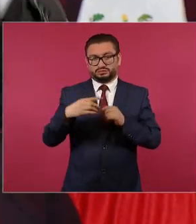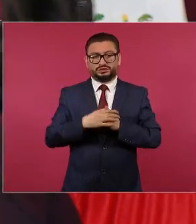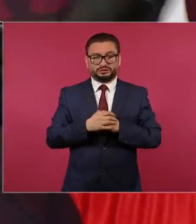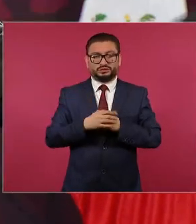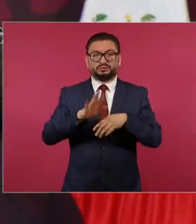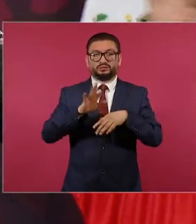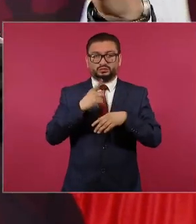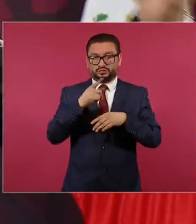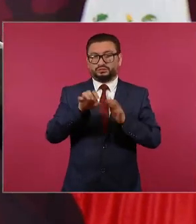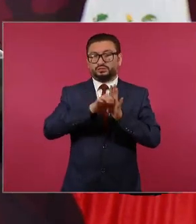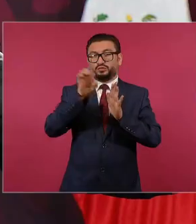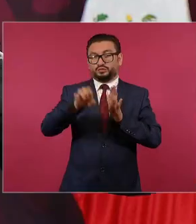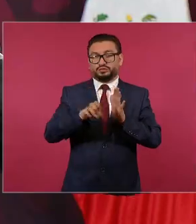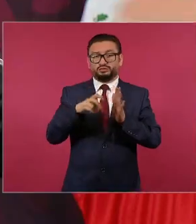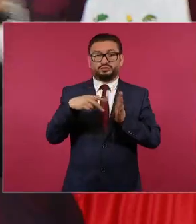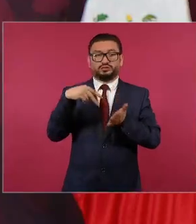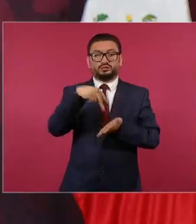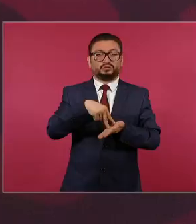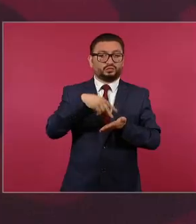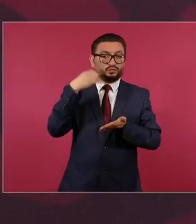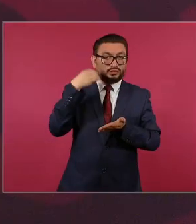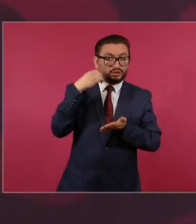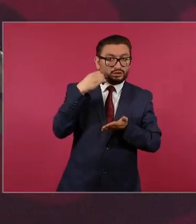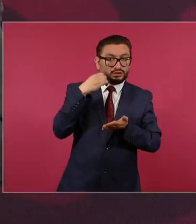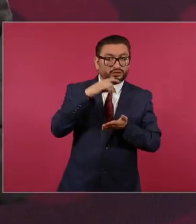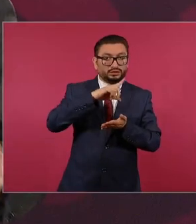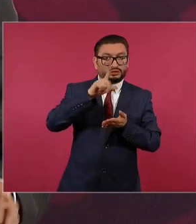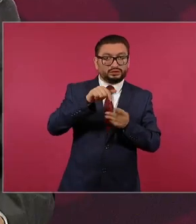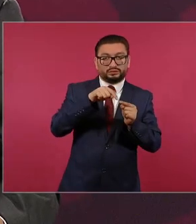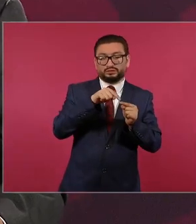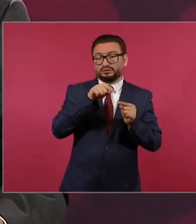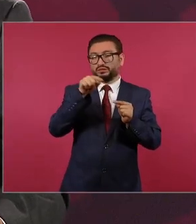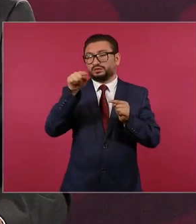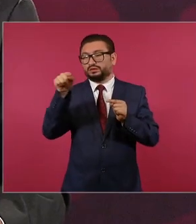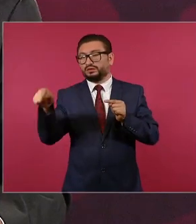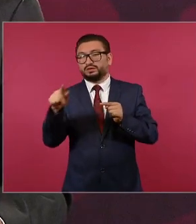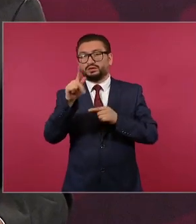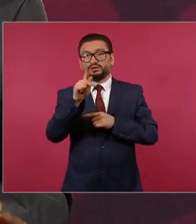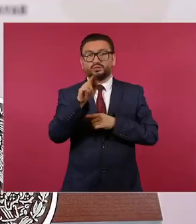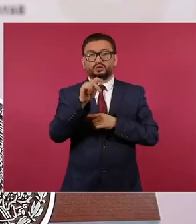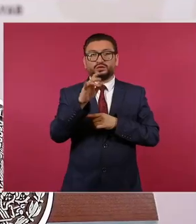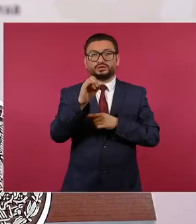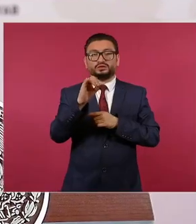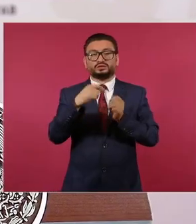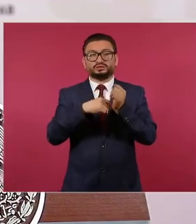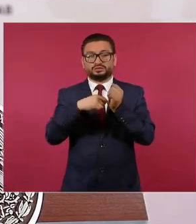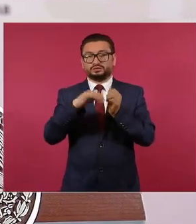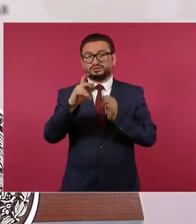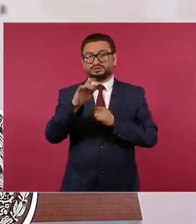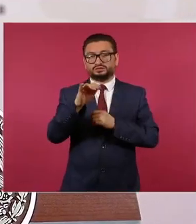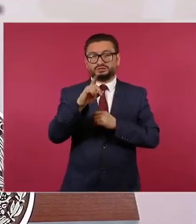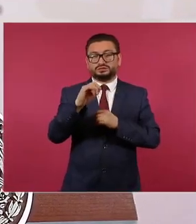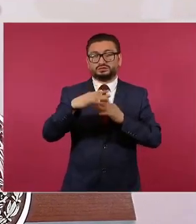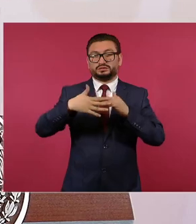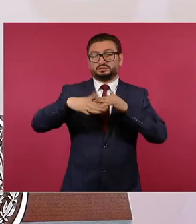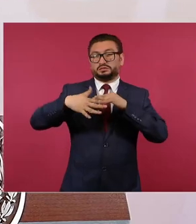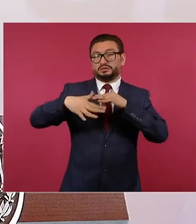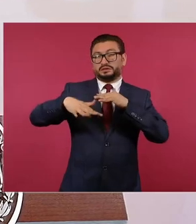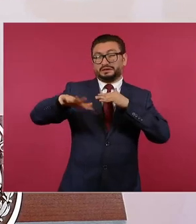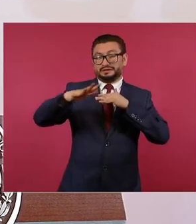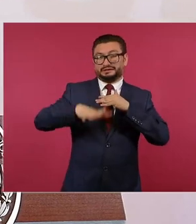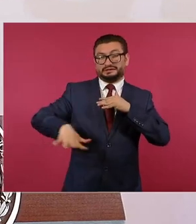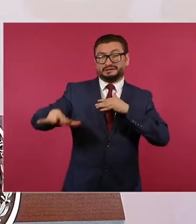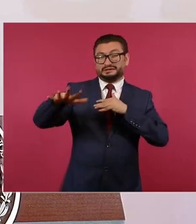Están en Oaxaca y luego a Puerto Escondido en dos horas y media. Están en la playa,